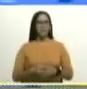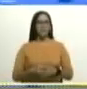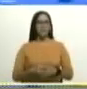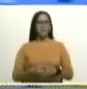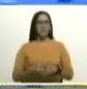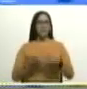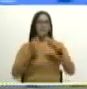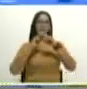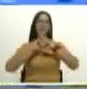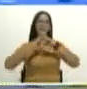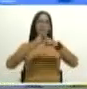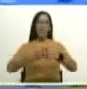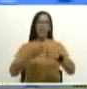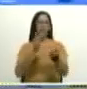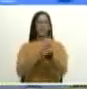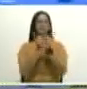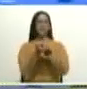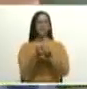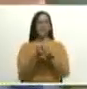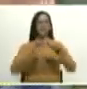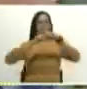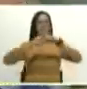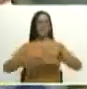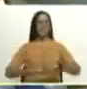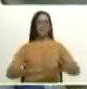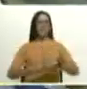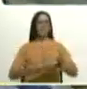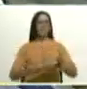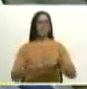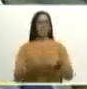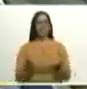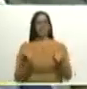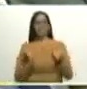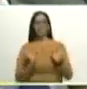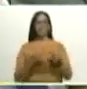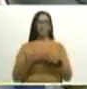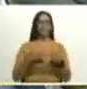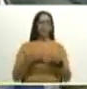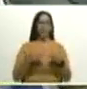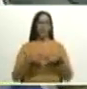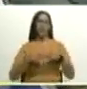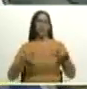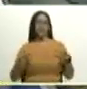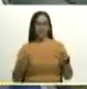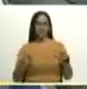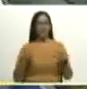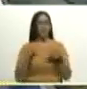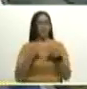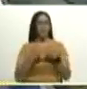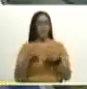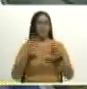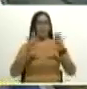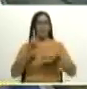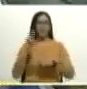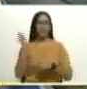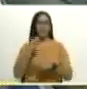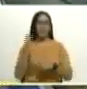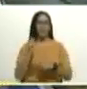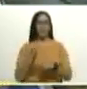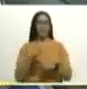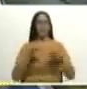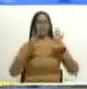El crédito convertido en su equivalente en US dollar ha crecido en los últimos 12 meses en